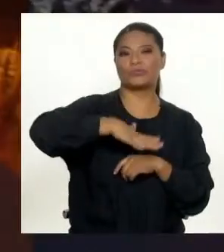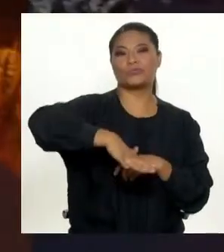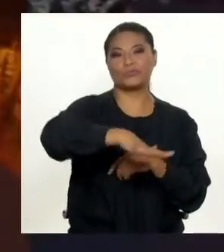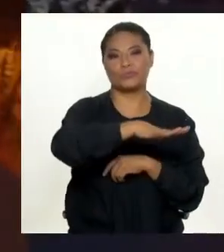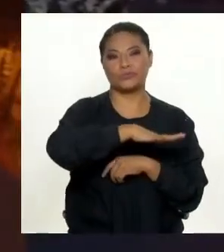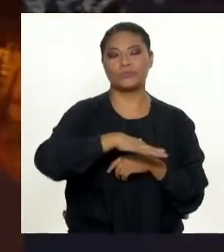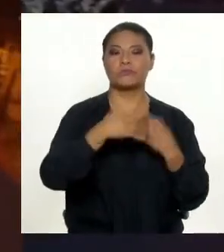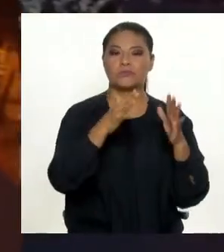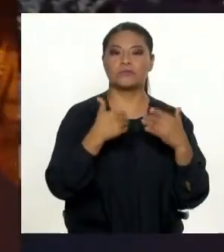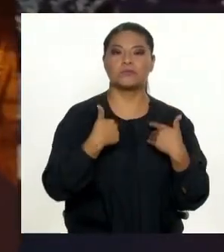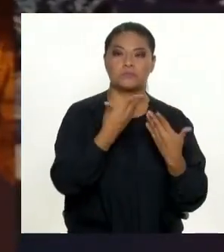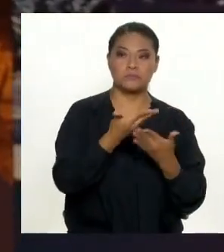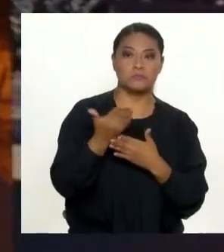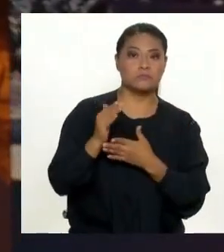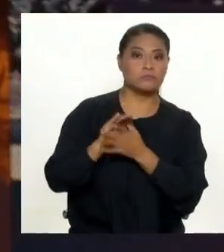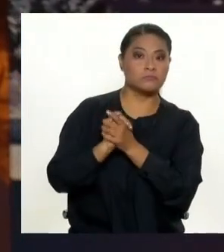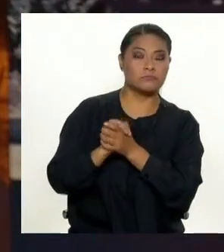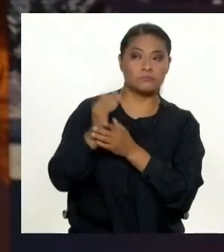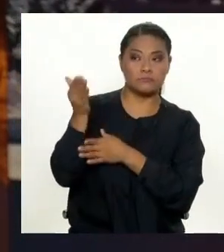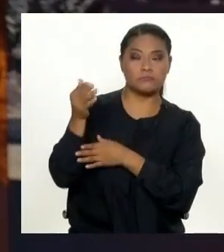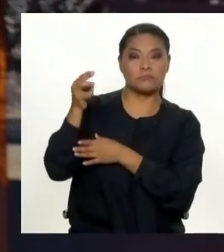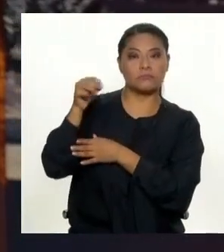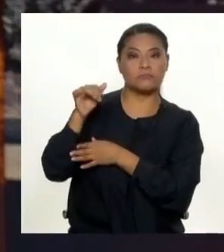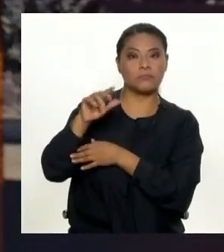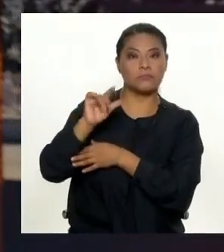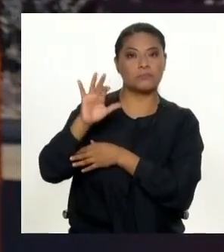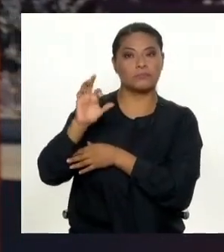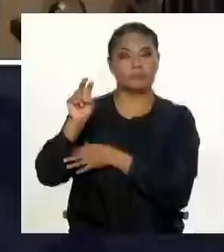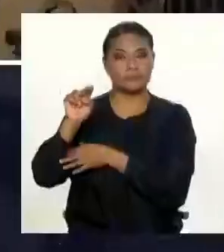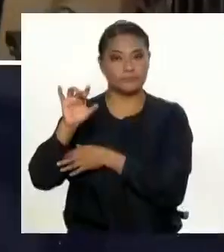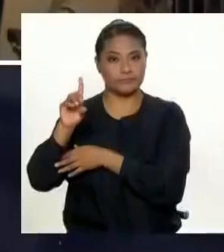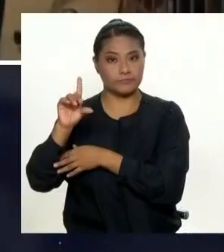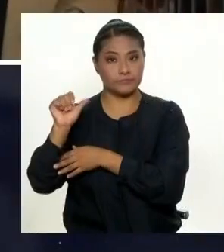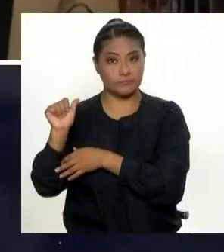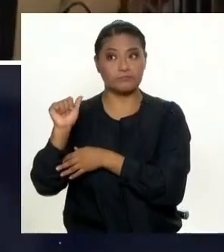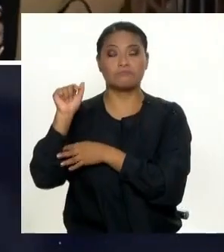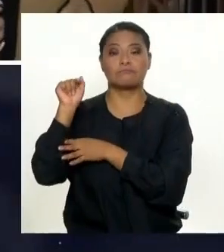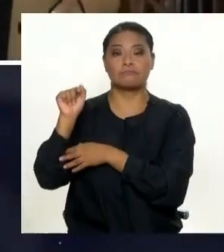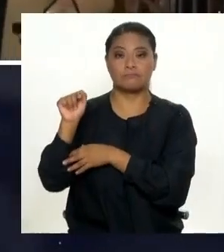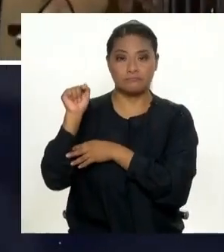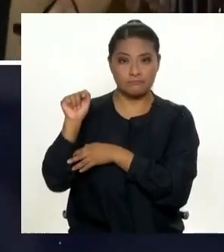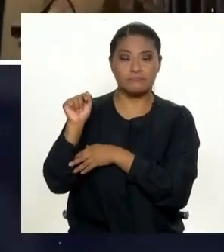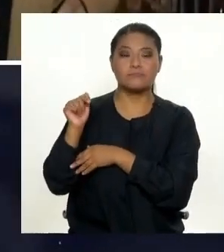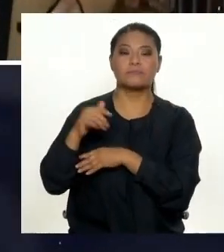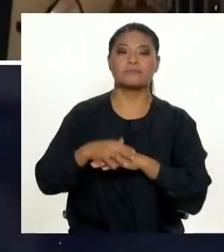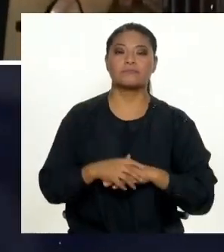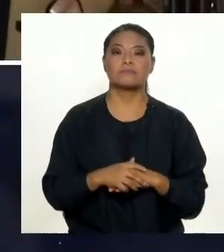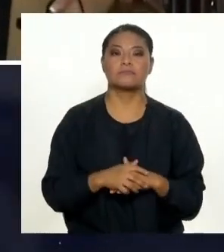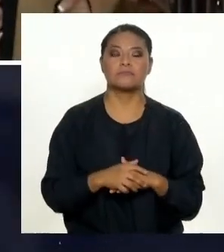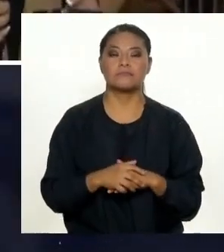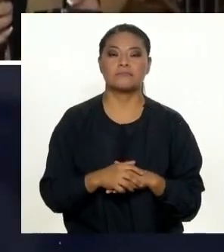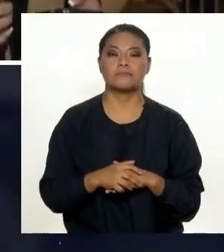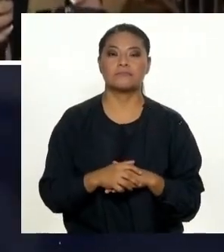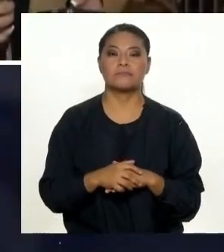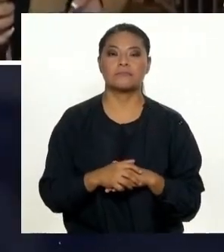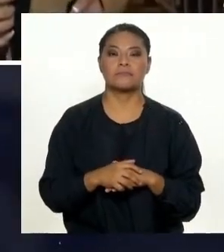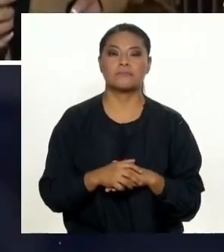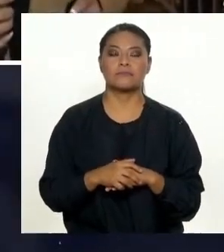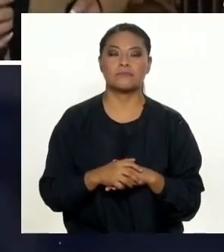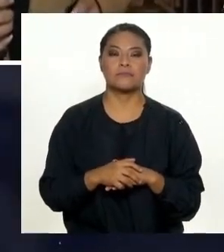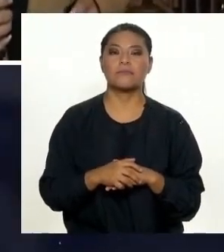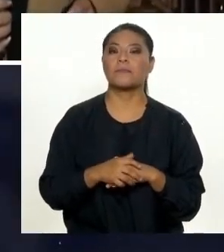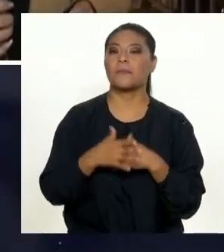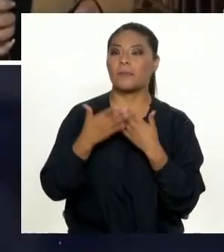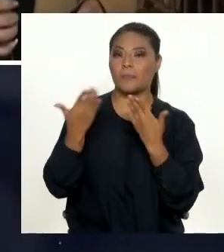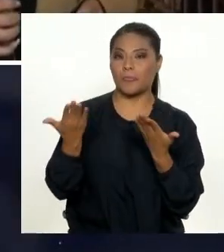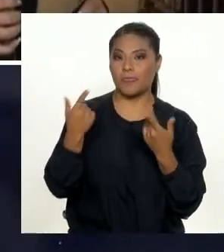nuestra compañera María Fernanda Montenegro, porque nos va a traer los últimos detalles de lo que es, o en todo caso, la